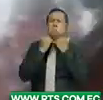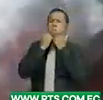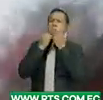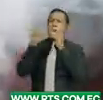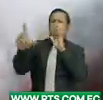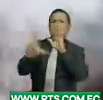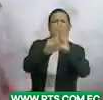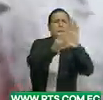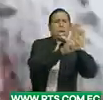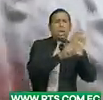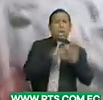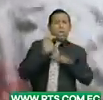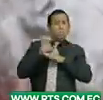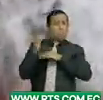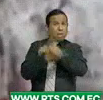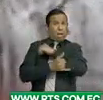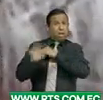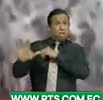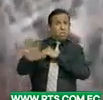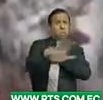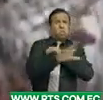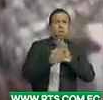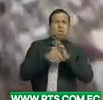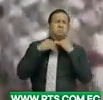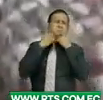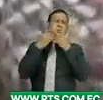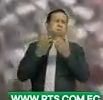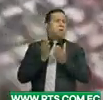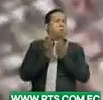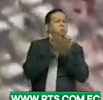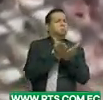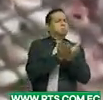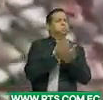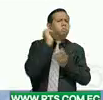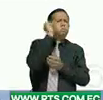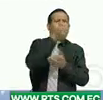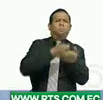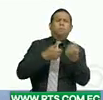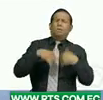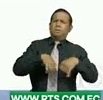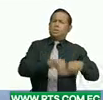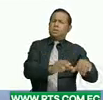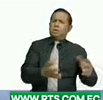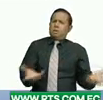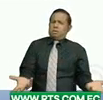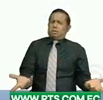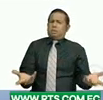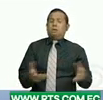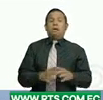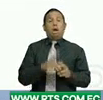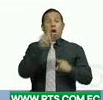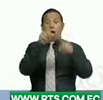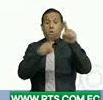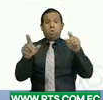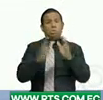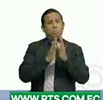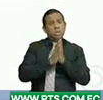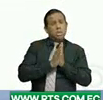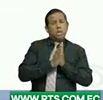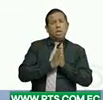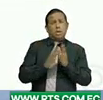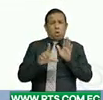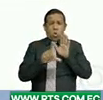varios los pedidos a tomar en cuenta para que la moratoria sea definitiva. La disposición para encontrar una solución